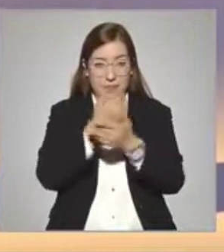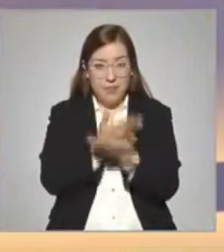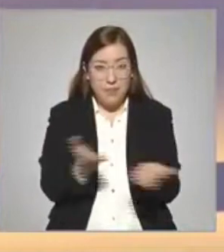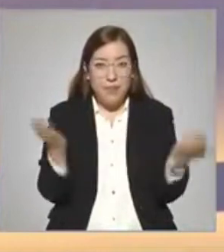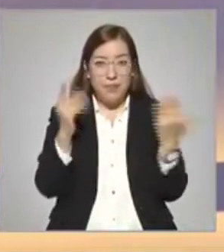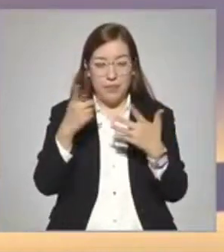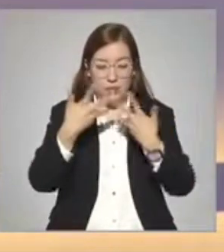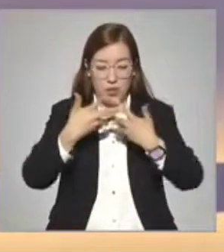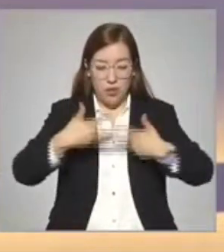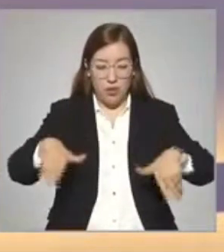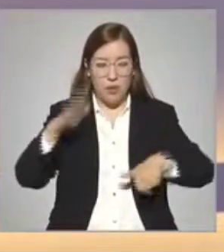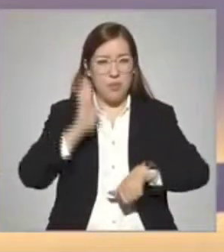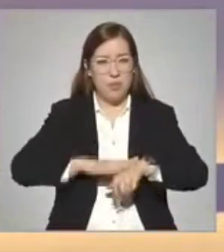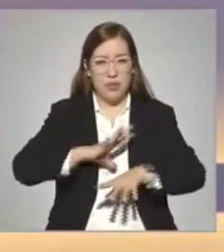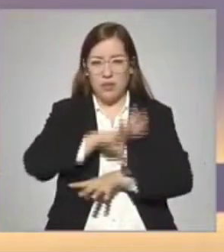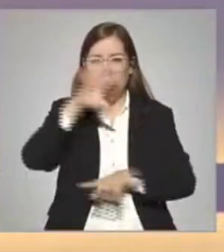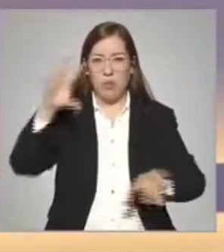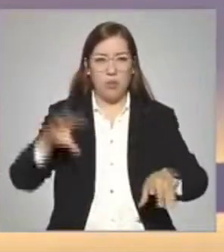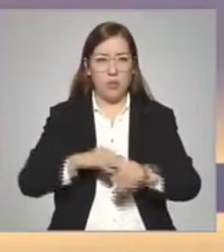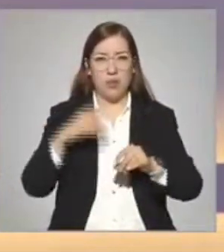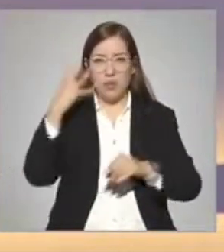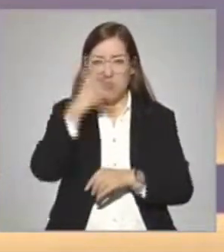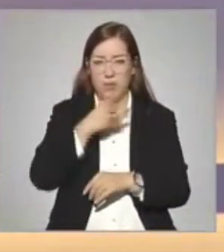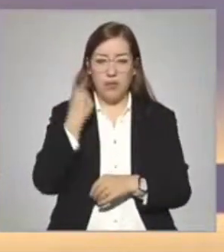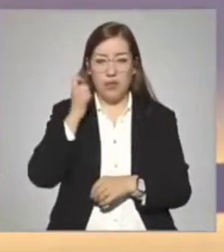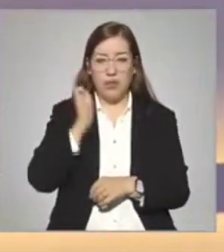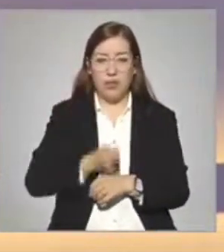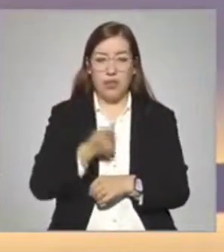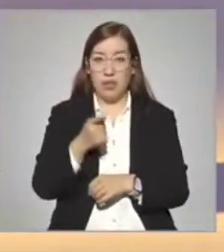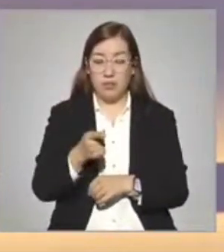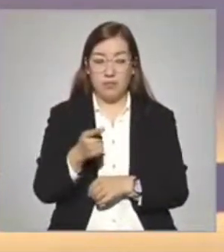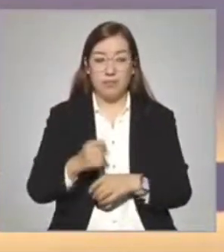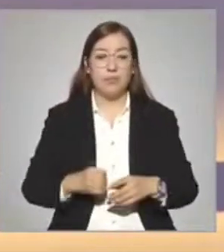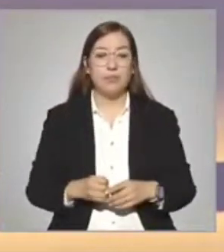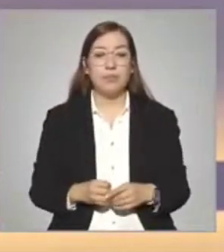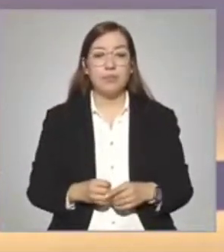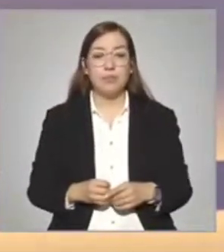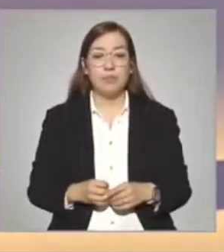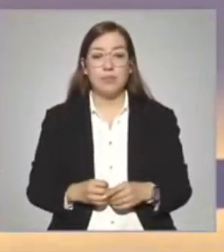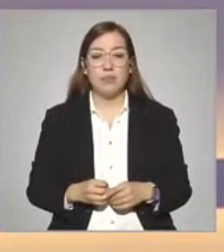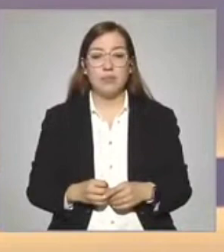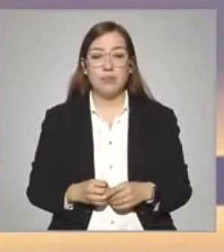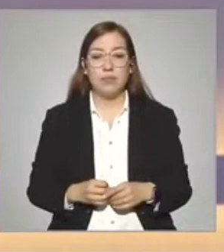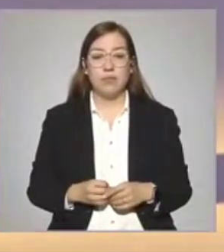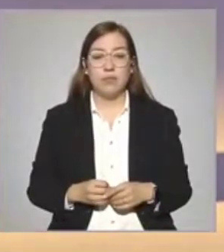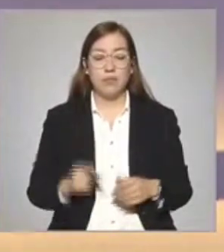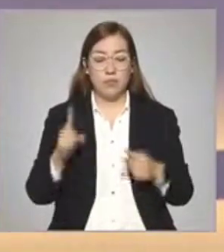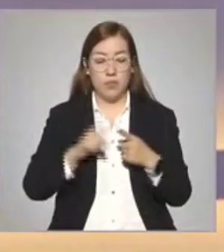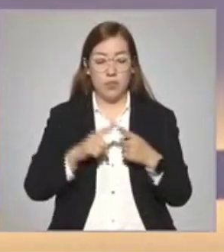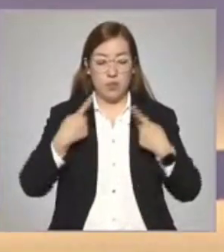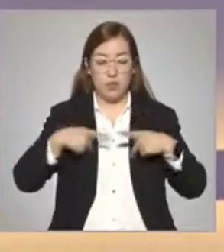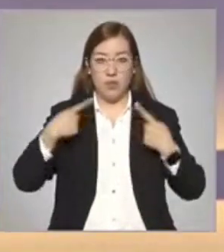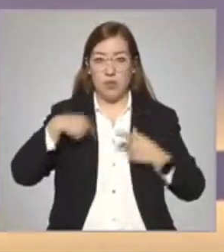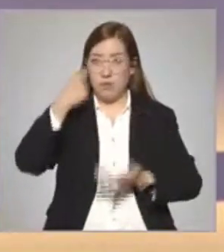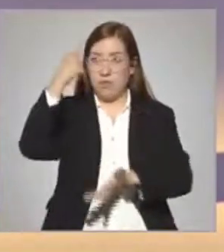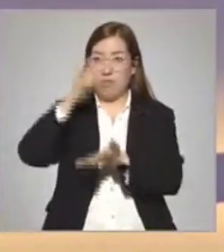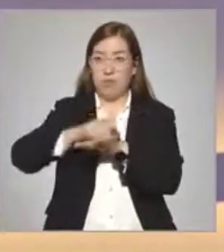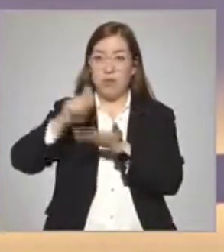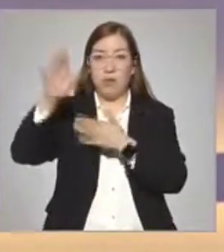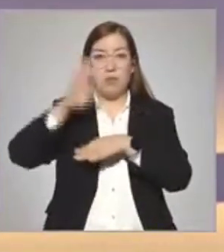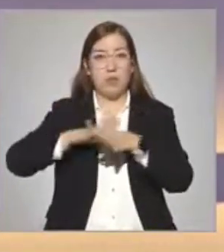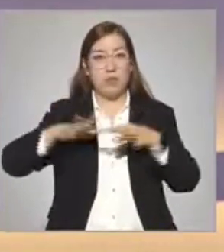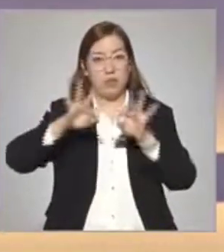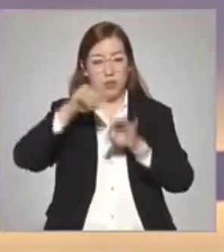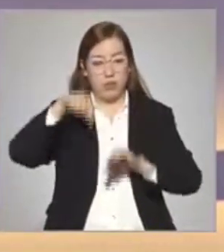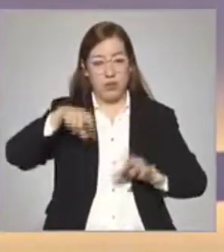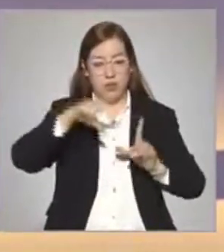de las puestas en escena más completas de la cartelera actual, y no es para menos, cuando se junta uno de los dramaturgos más potentes de nuestro país con